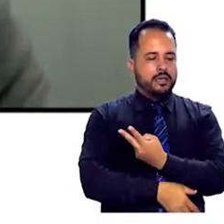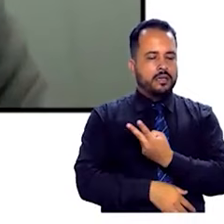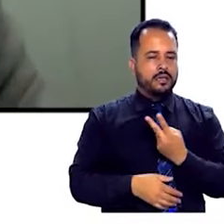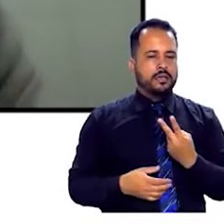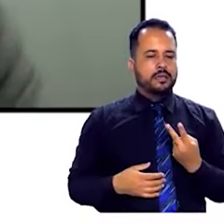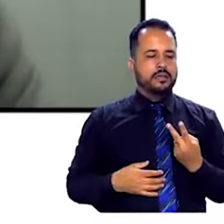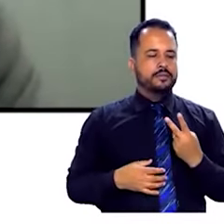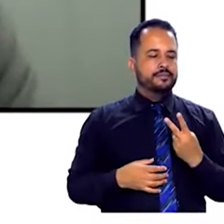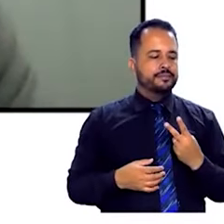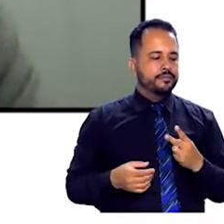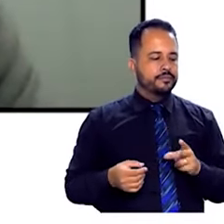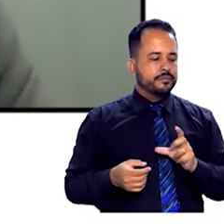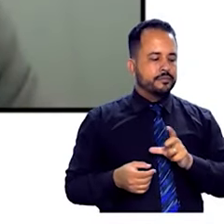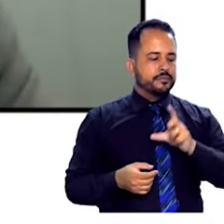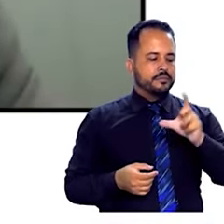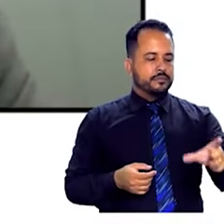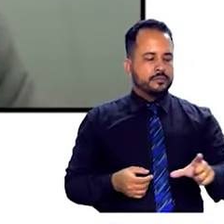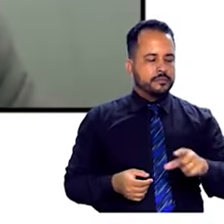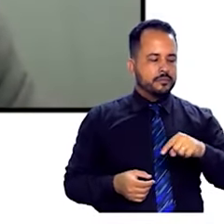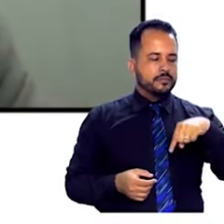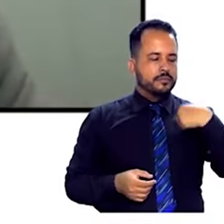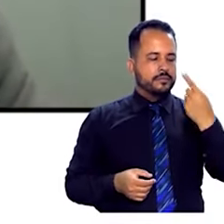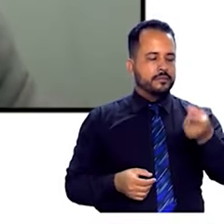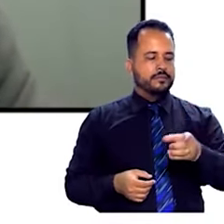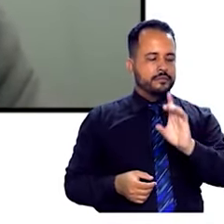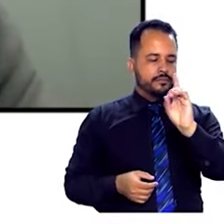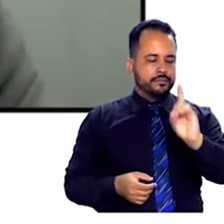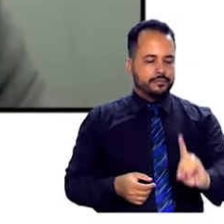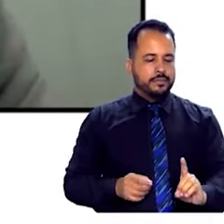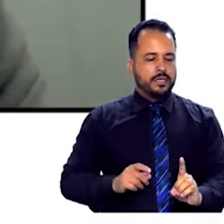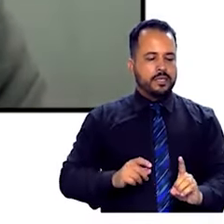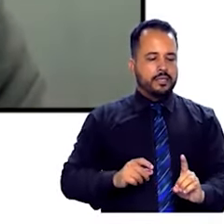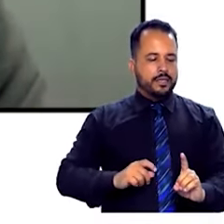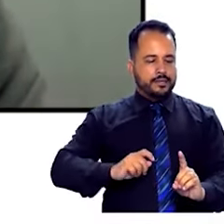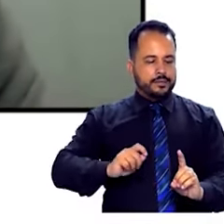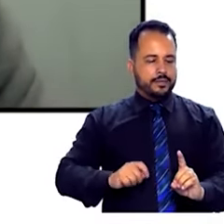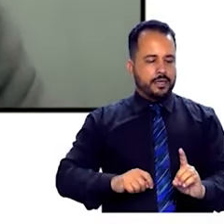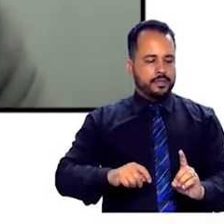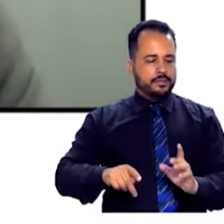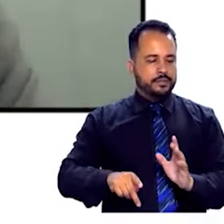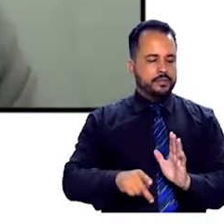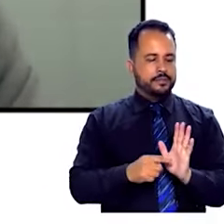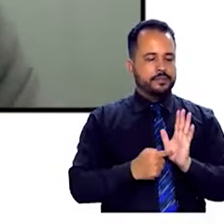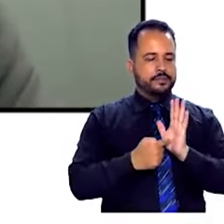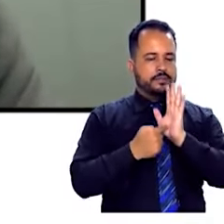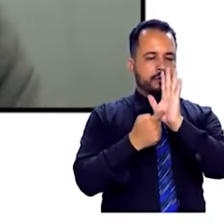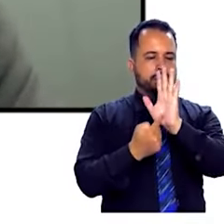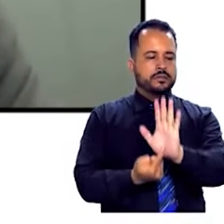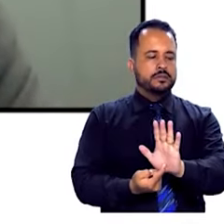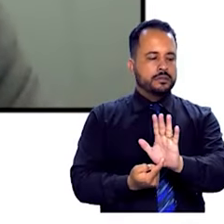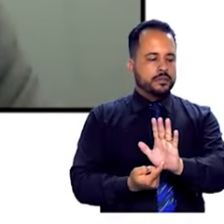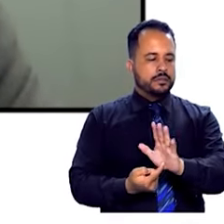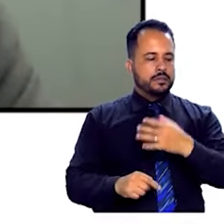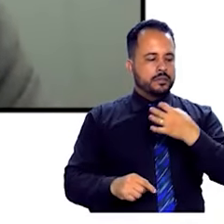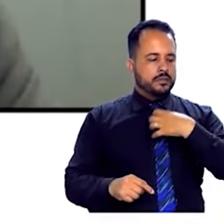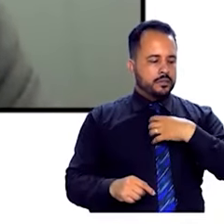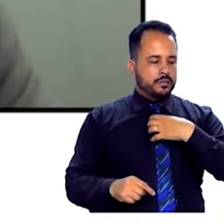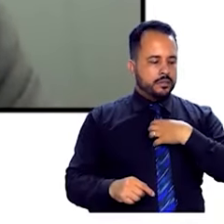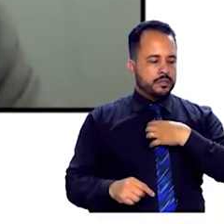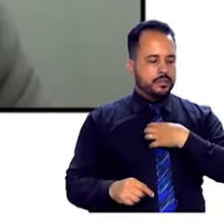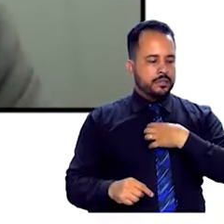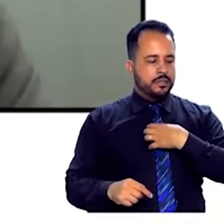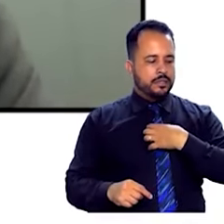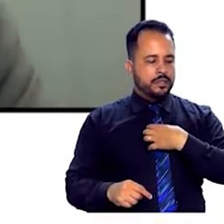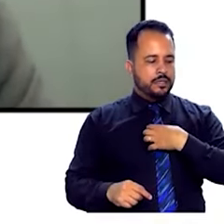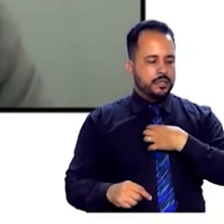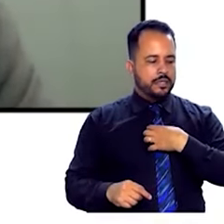Y se proyecta de modo indirecto hacia la comunid a través de ejemplo la determinación de un predente que sea útil